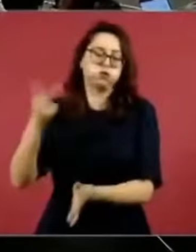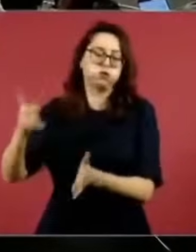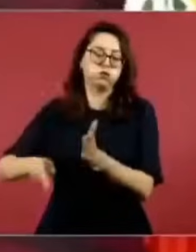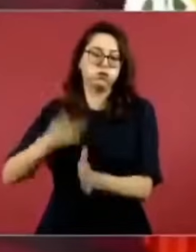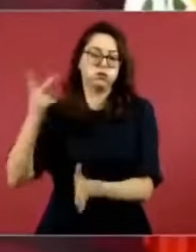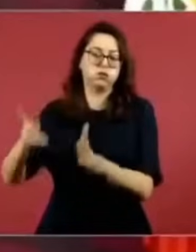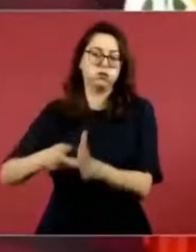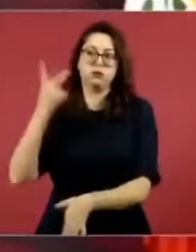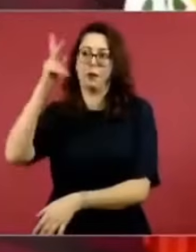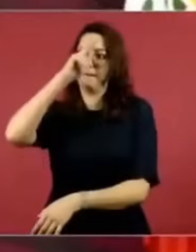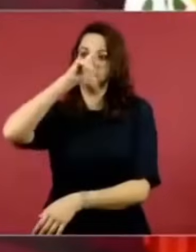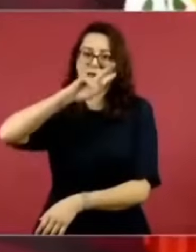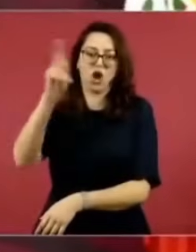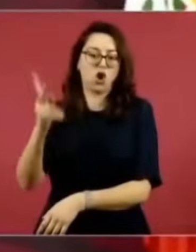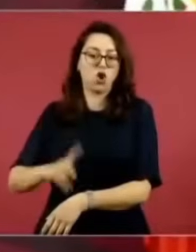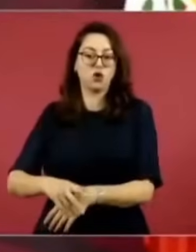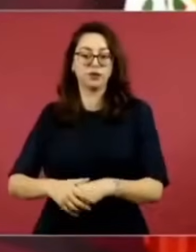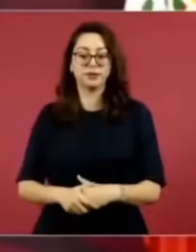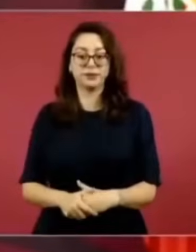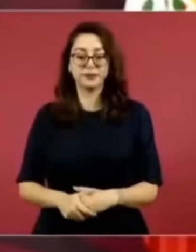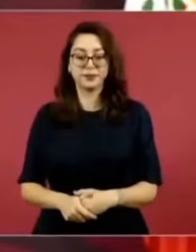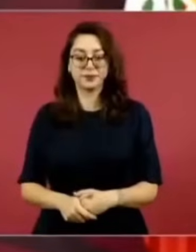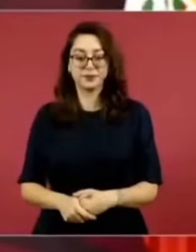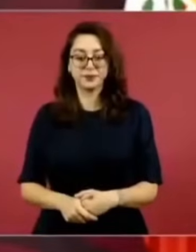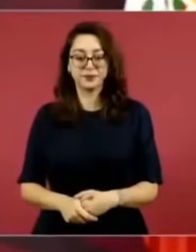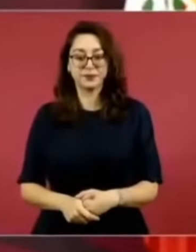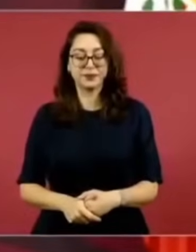Claro que se equivoca menos